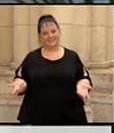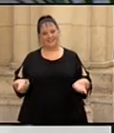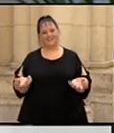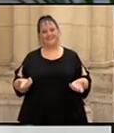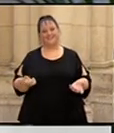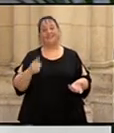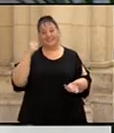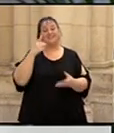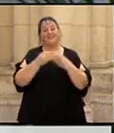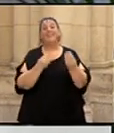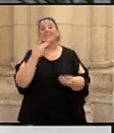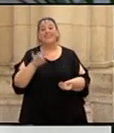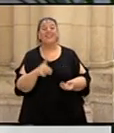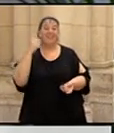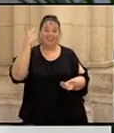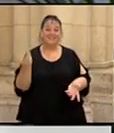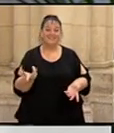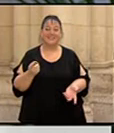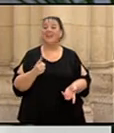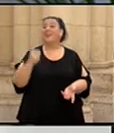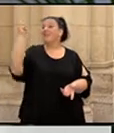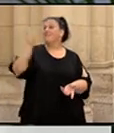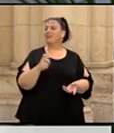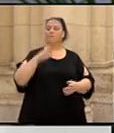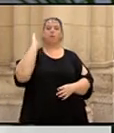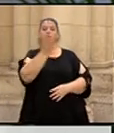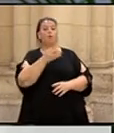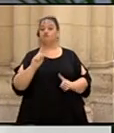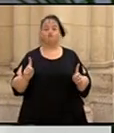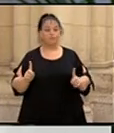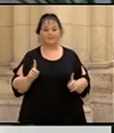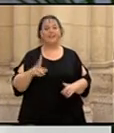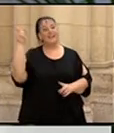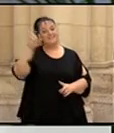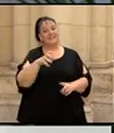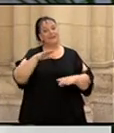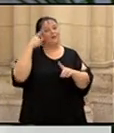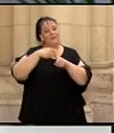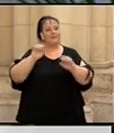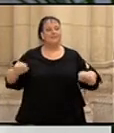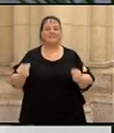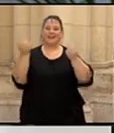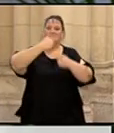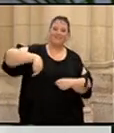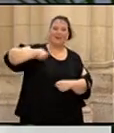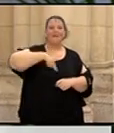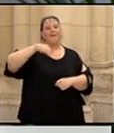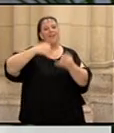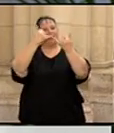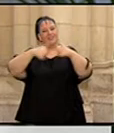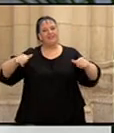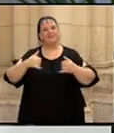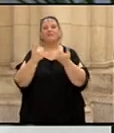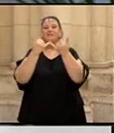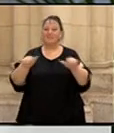Y esto lo hace Dios. Él no viene para condenar, viene para salvar. Hoy celebramos la fiesta